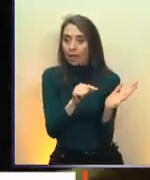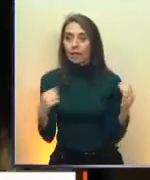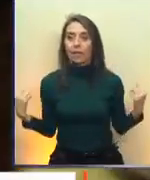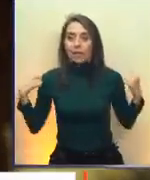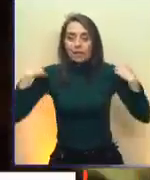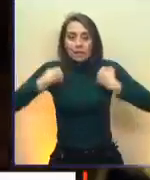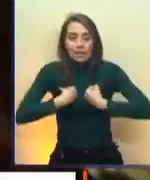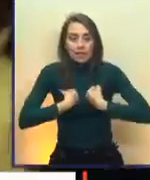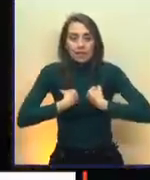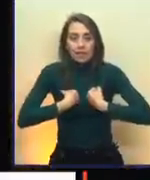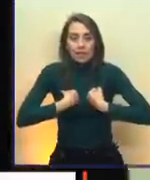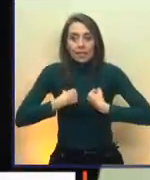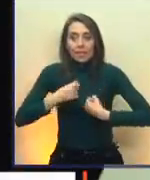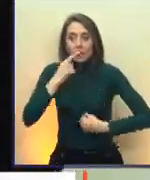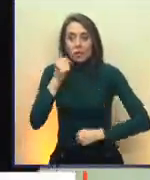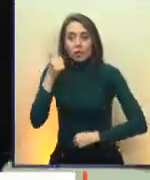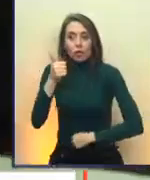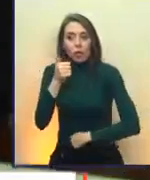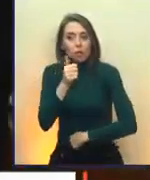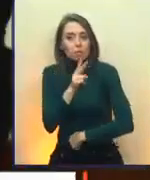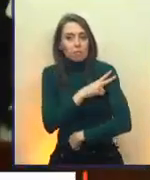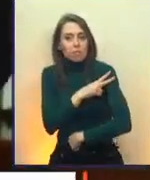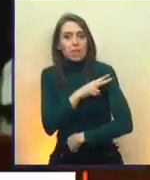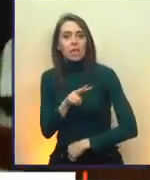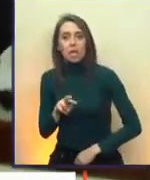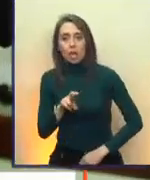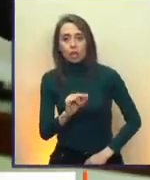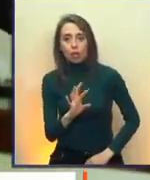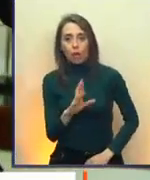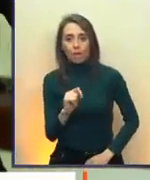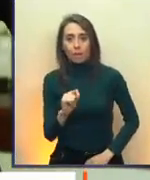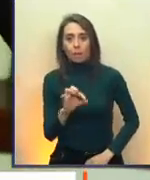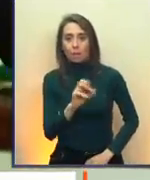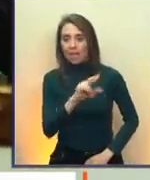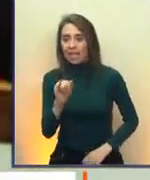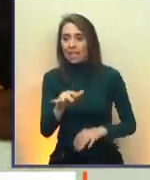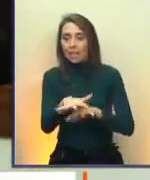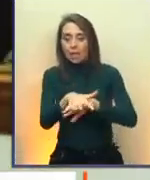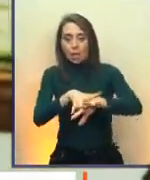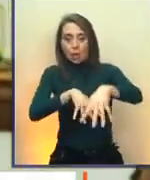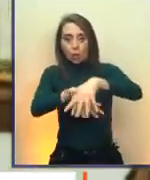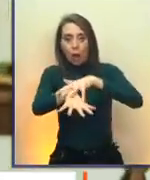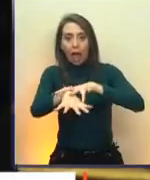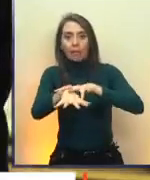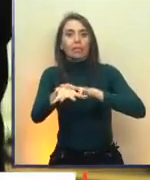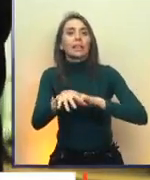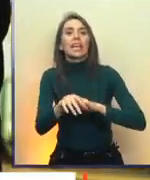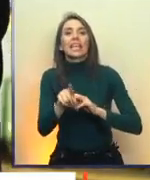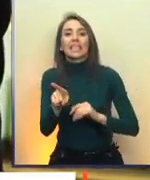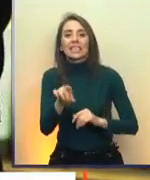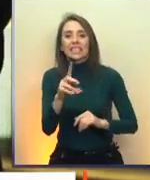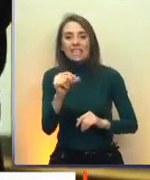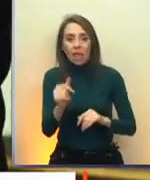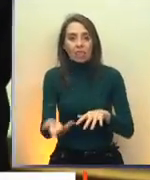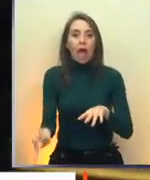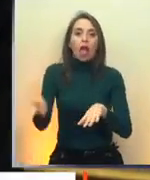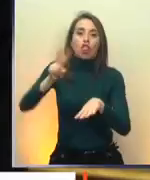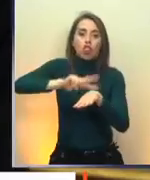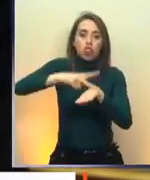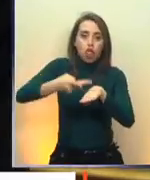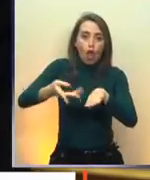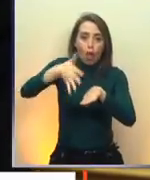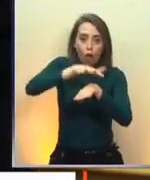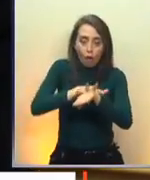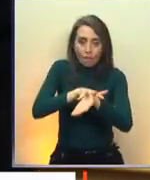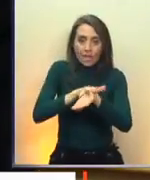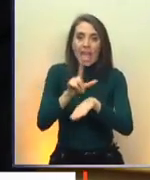que usó el almirante Robert Peary. En las manos teníamos guante de seda, guante de lana y un bidón de